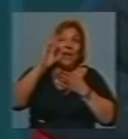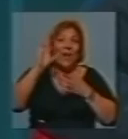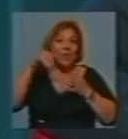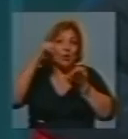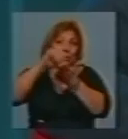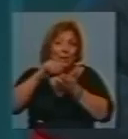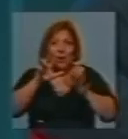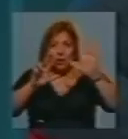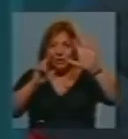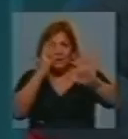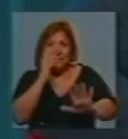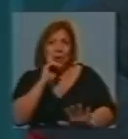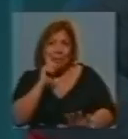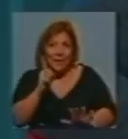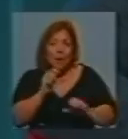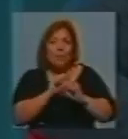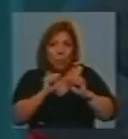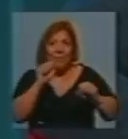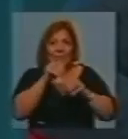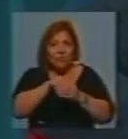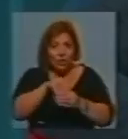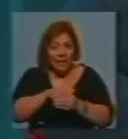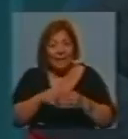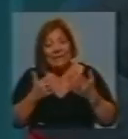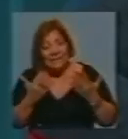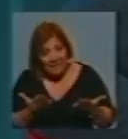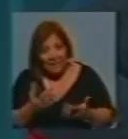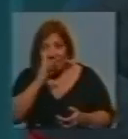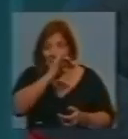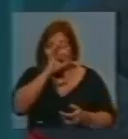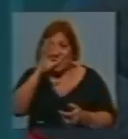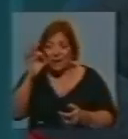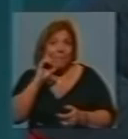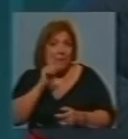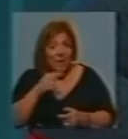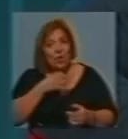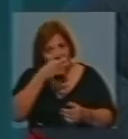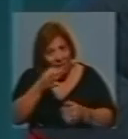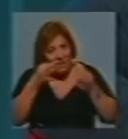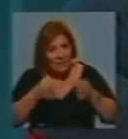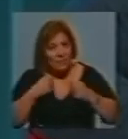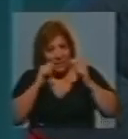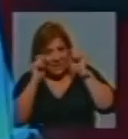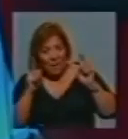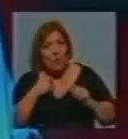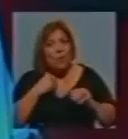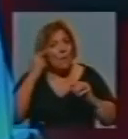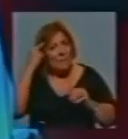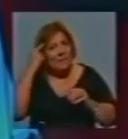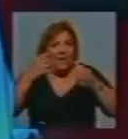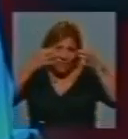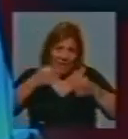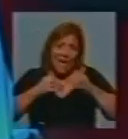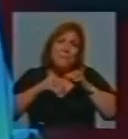unos 85.000 habilitados para votar. Claro, pero si son 100.000, a mí realmente lo digo porque me llamó la atención, pensaba que eran muchos más que